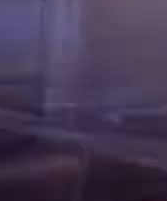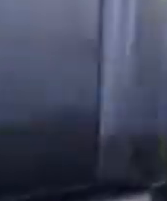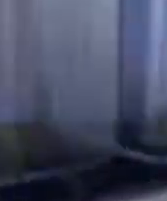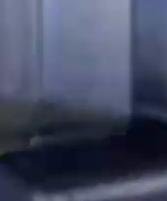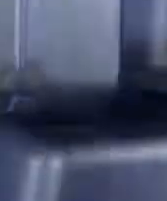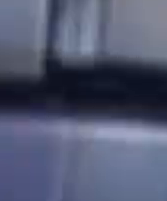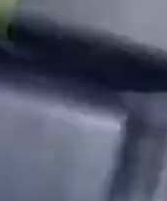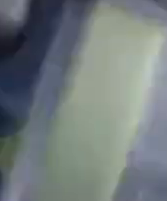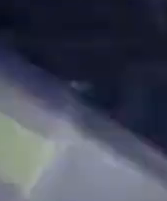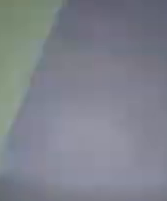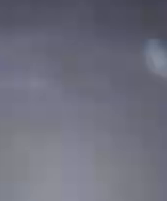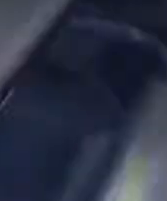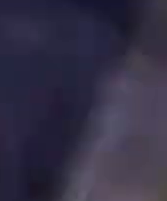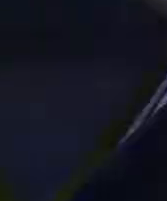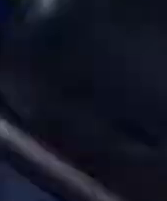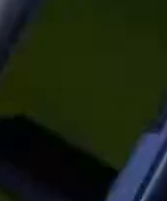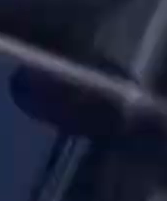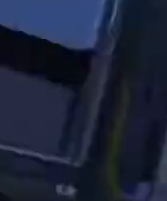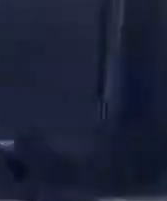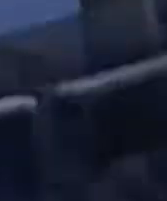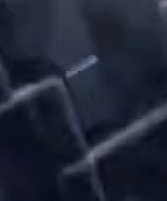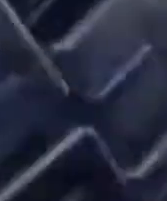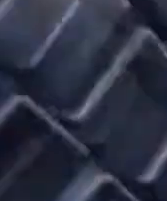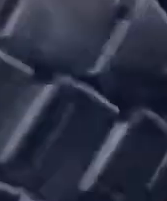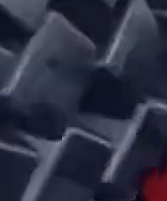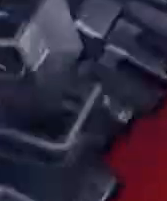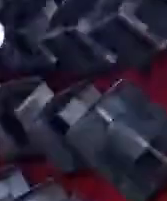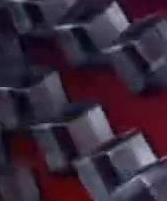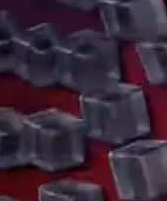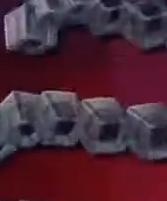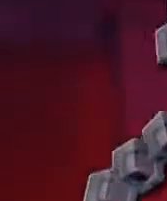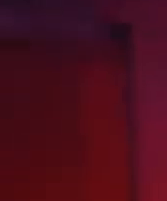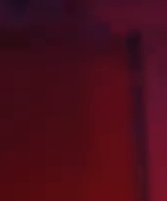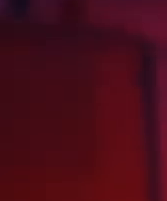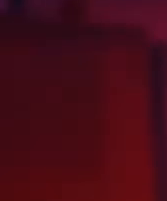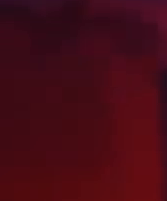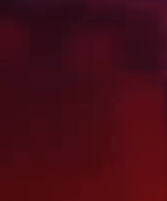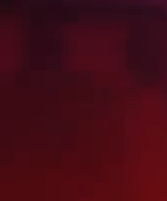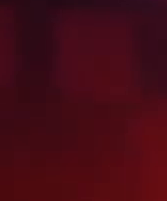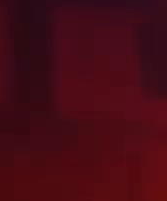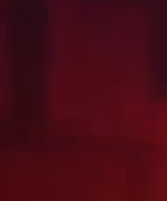continuamos con tve de noticias emisión estelar